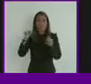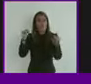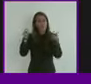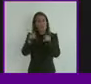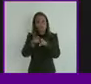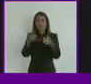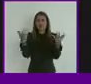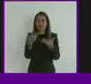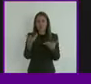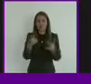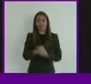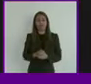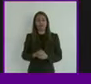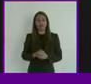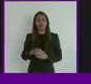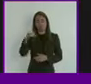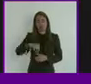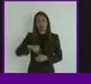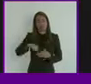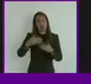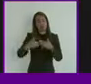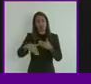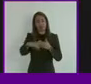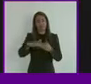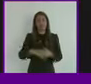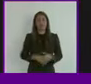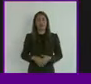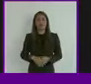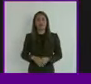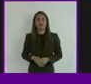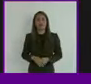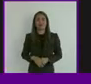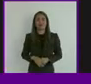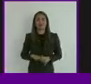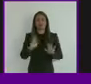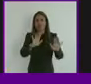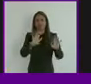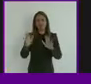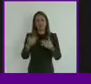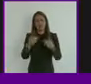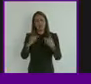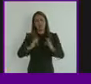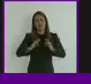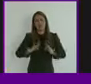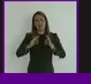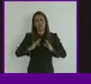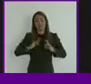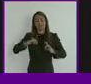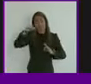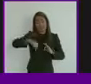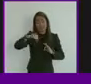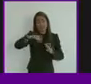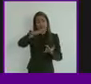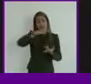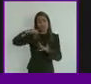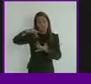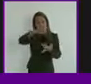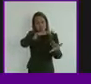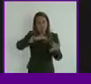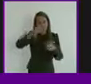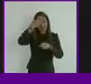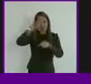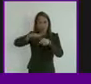ocupación, que este año también sea el caso, y recordándoles, aunque se me pongan nerviosas o nerviosos por ahí, esto queda en redes. Eso quiere decir que